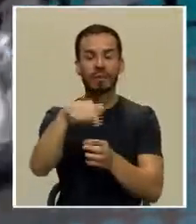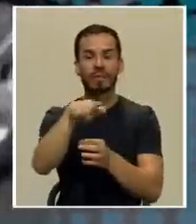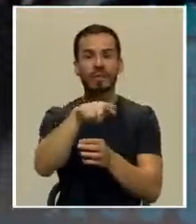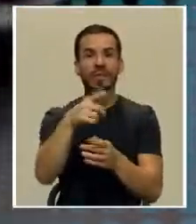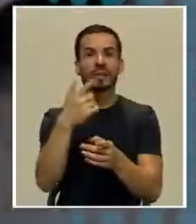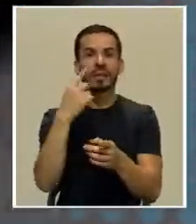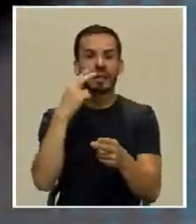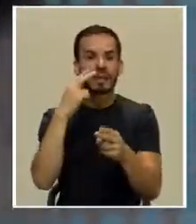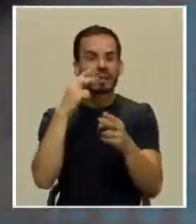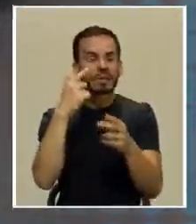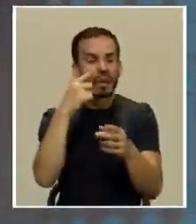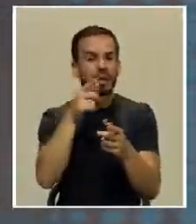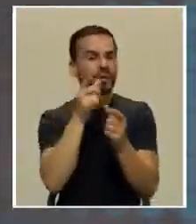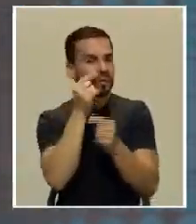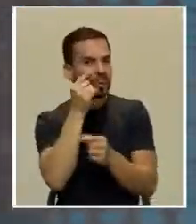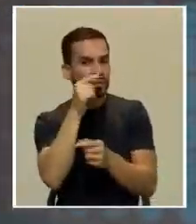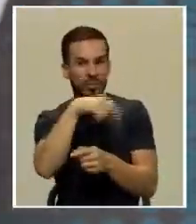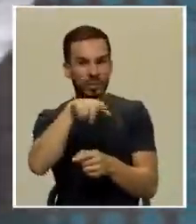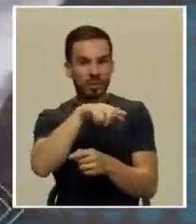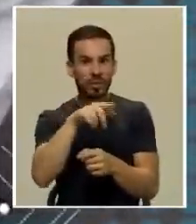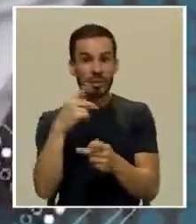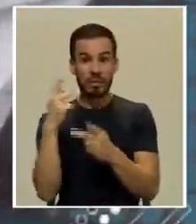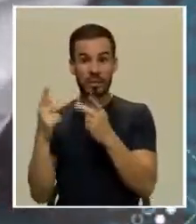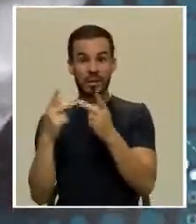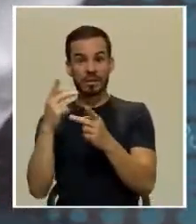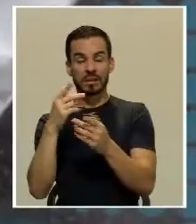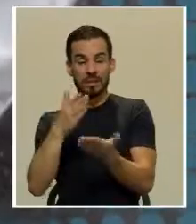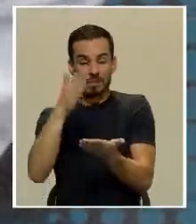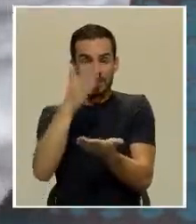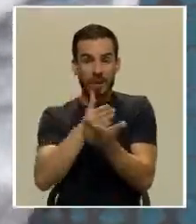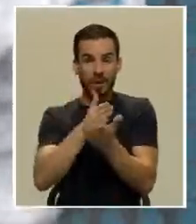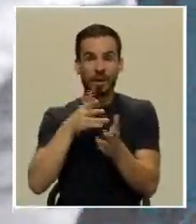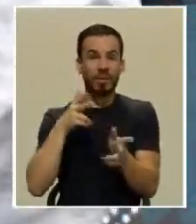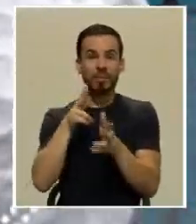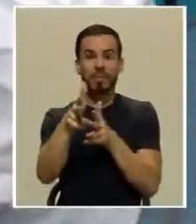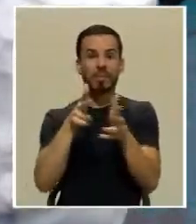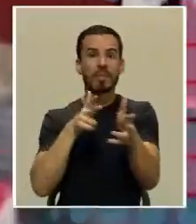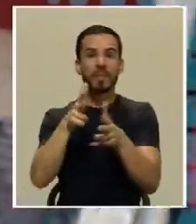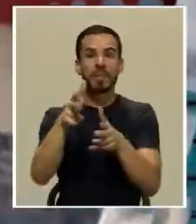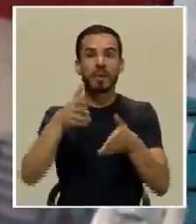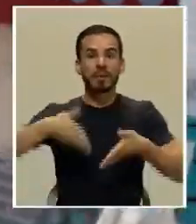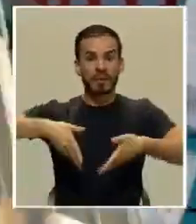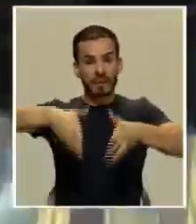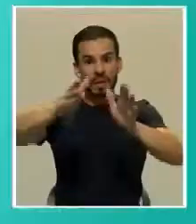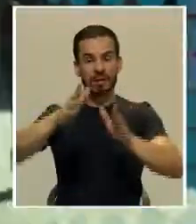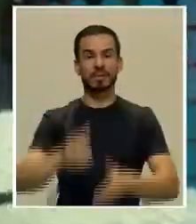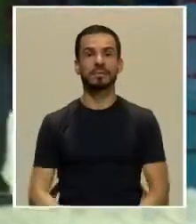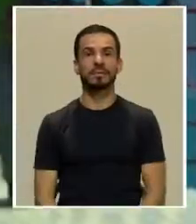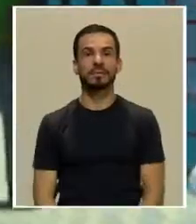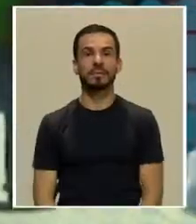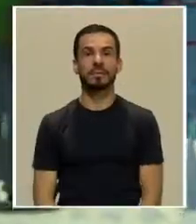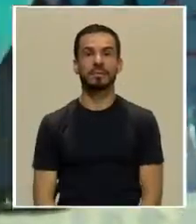fueron catalogadas sospechosas. Vecinos paralizaron el paso por la General Cañas esta mañana.